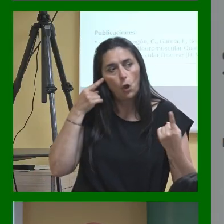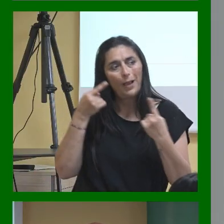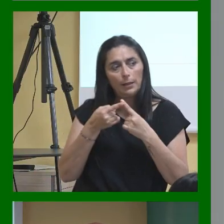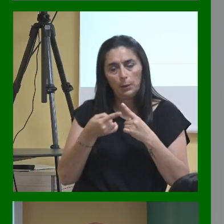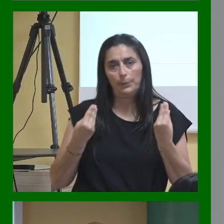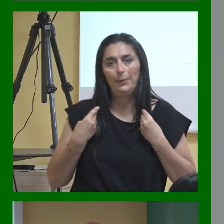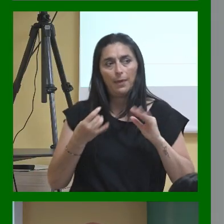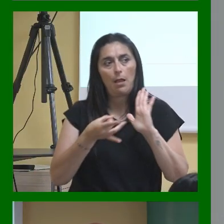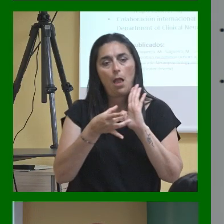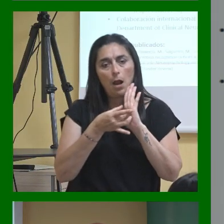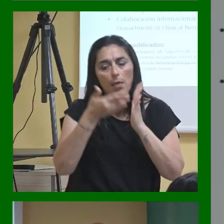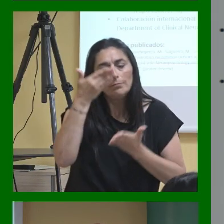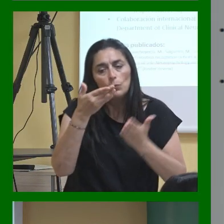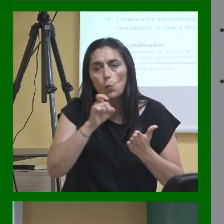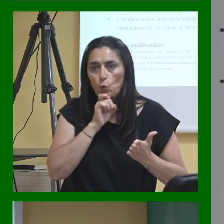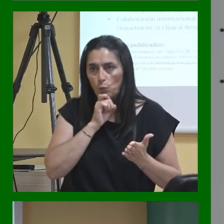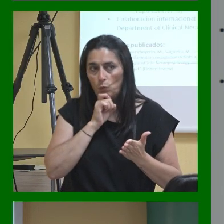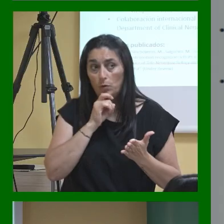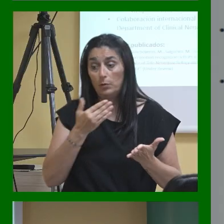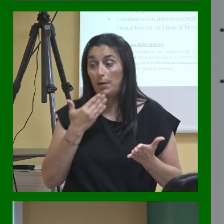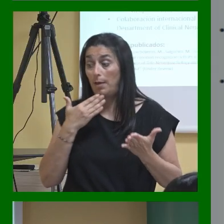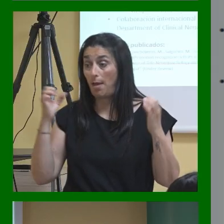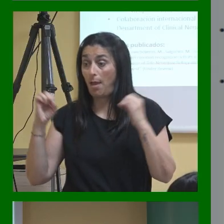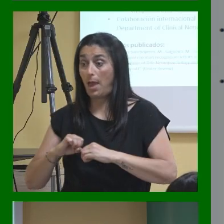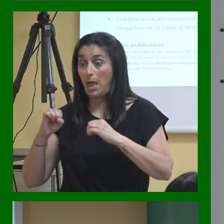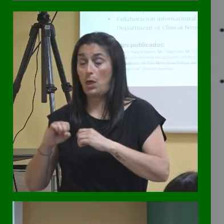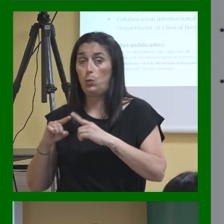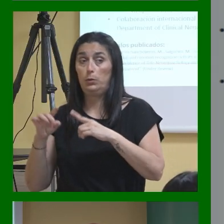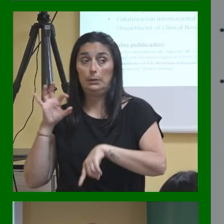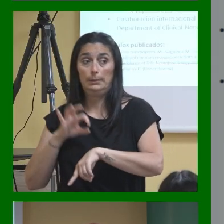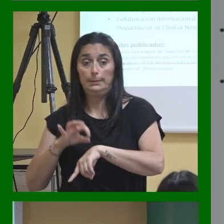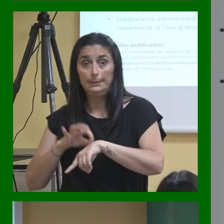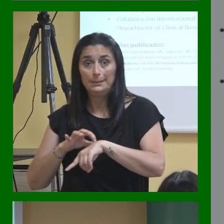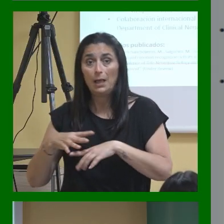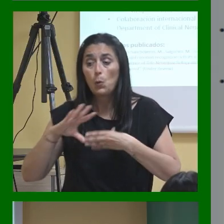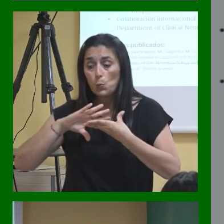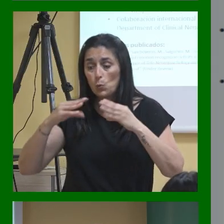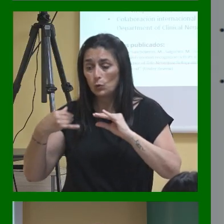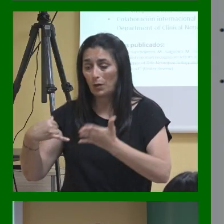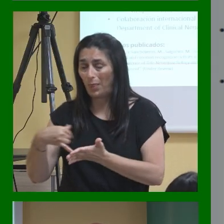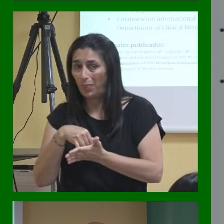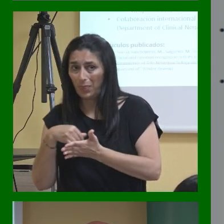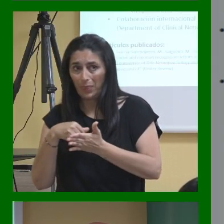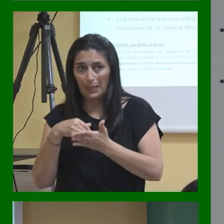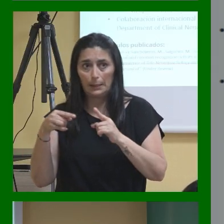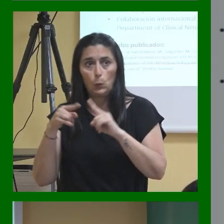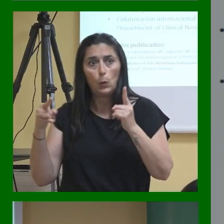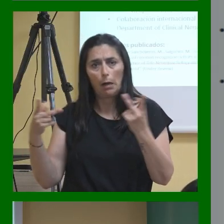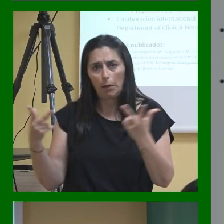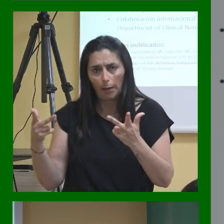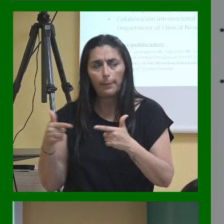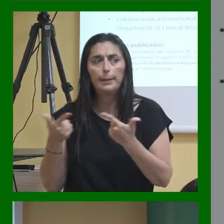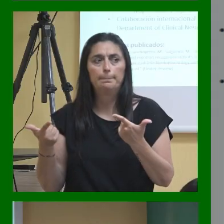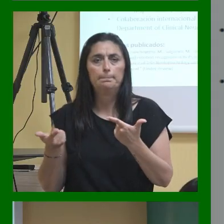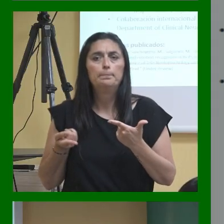vida. En adulta, hemos trabajado con pacientes con miastenia gravis, que es una enfermedad neuromuscular autoinmune. También hemos